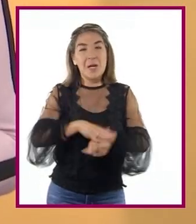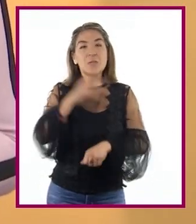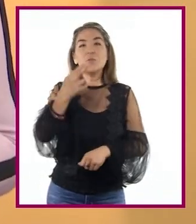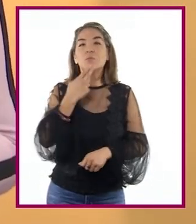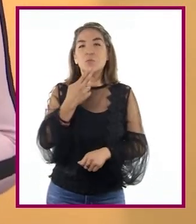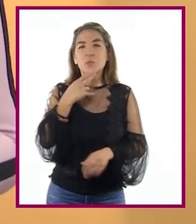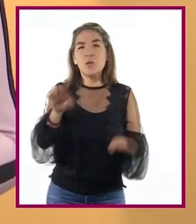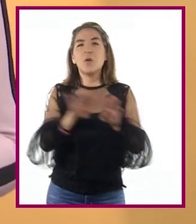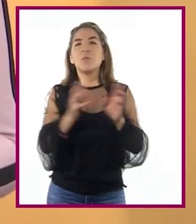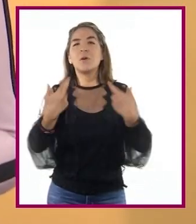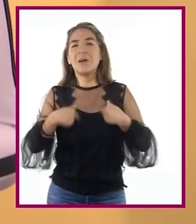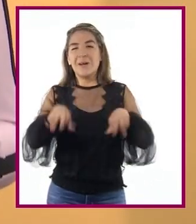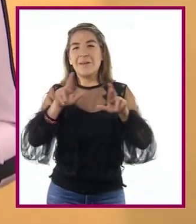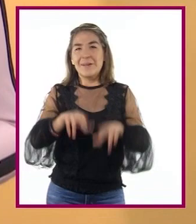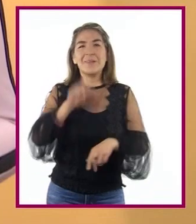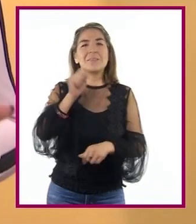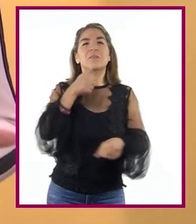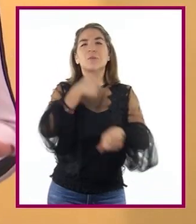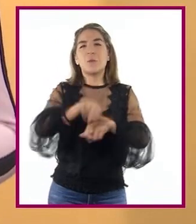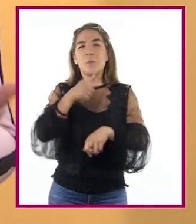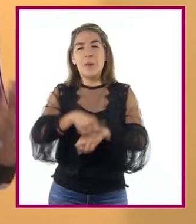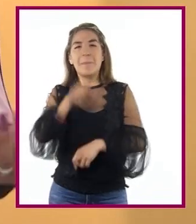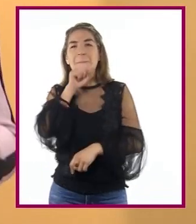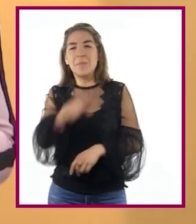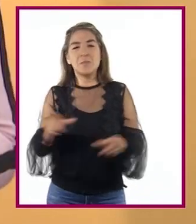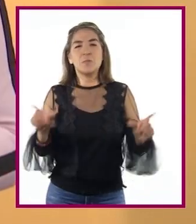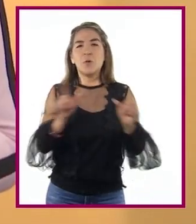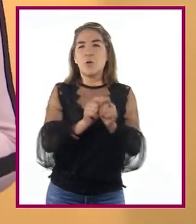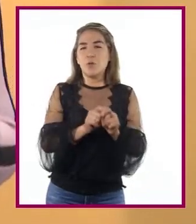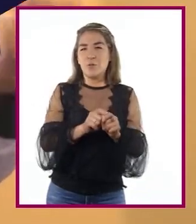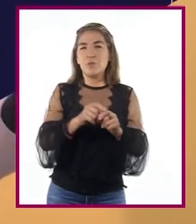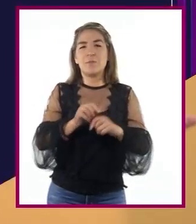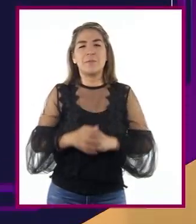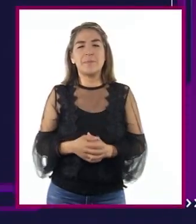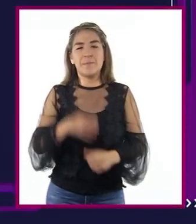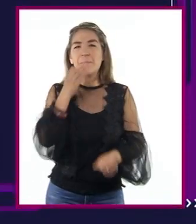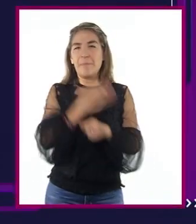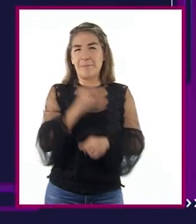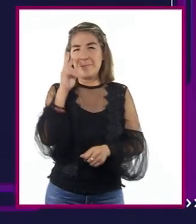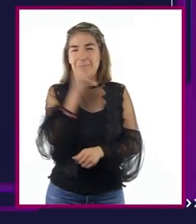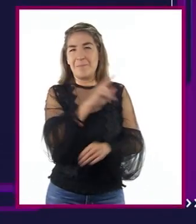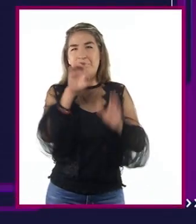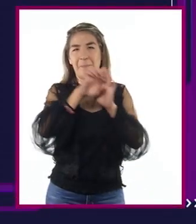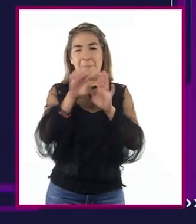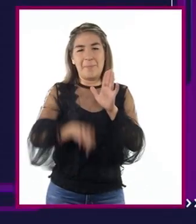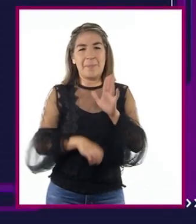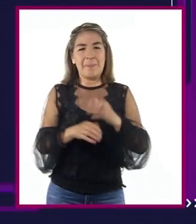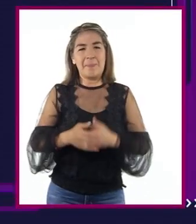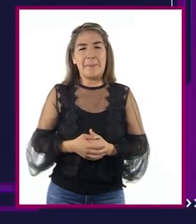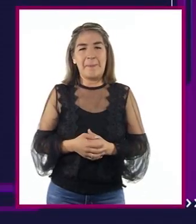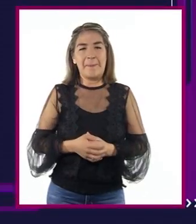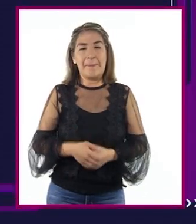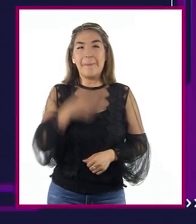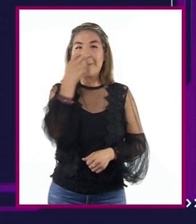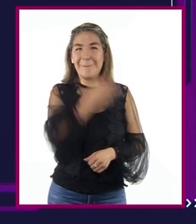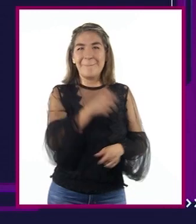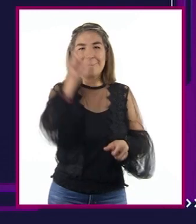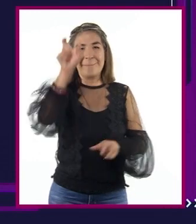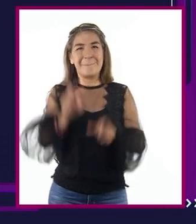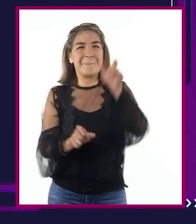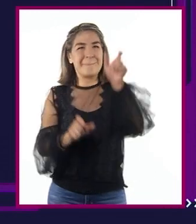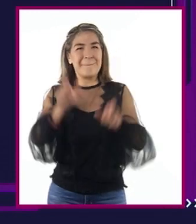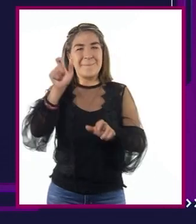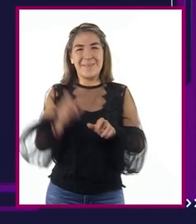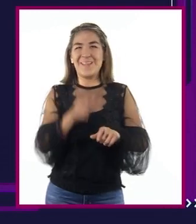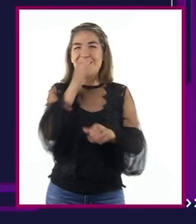representa más de una serie de datos en un mismo sistema coordenado. Veamos un ejemplo. A partir del histograma del